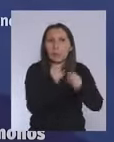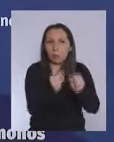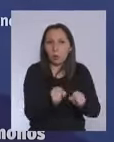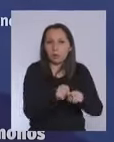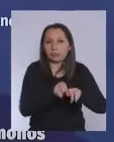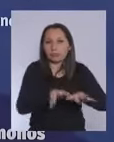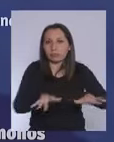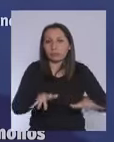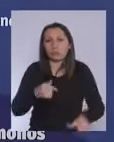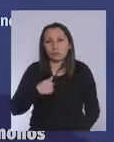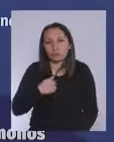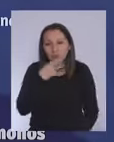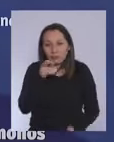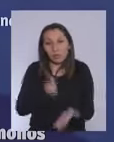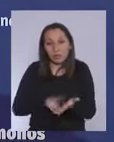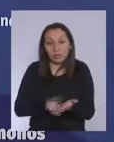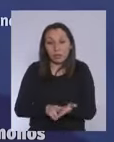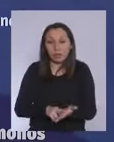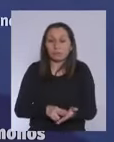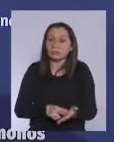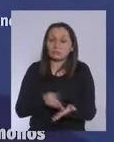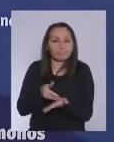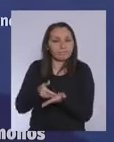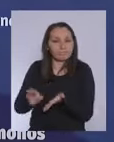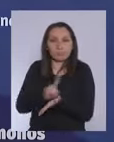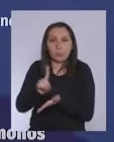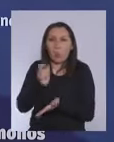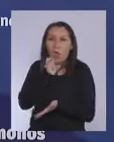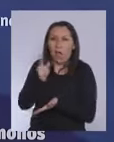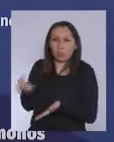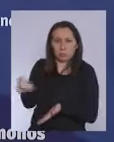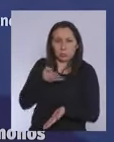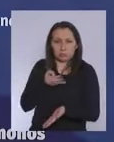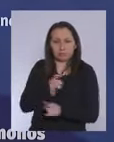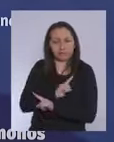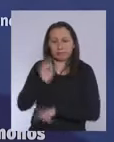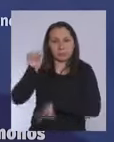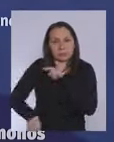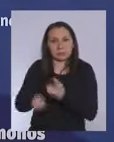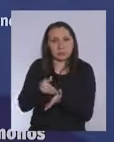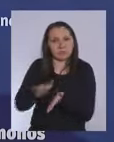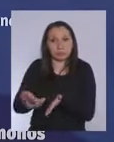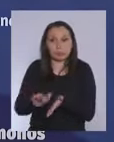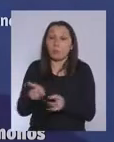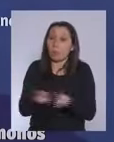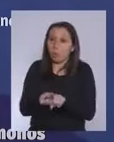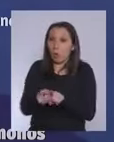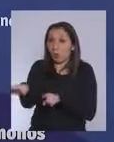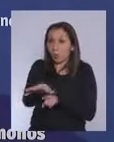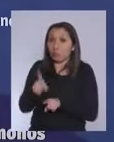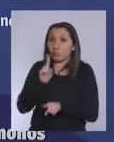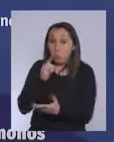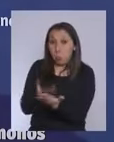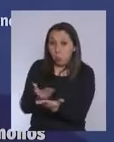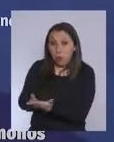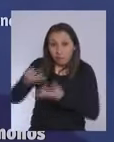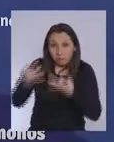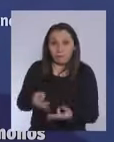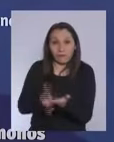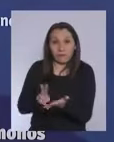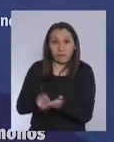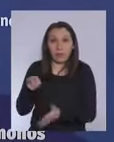realmente tengo que rechazar esta acusación y más aún los desafío a que se tienen pruebas de